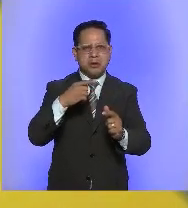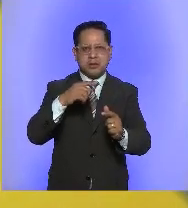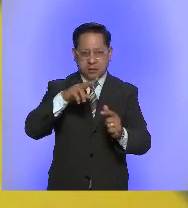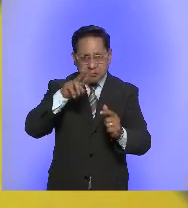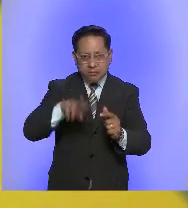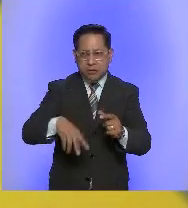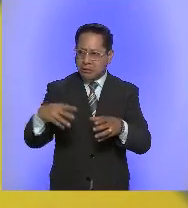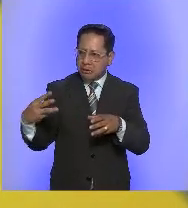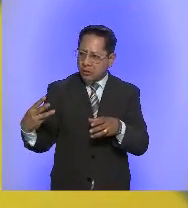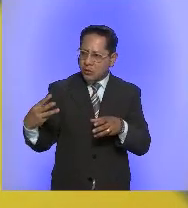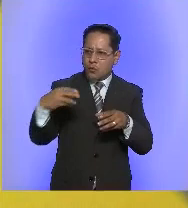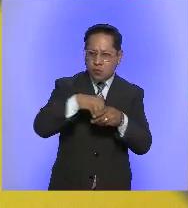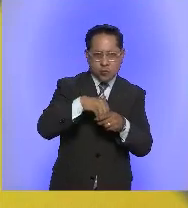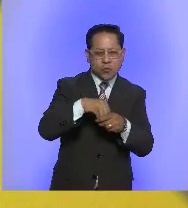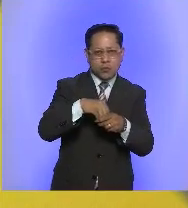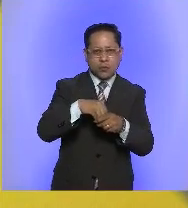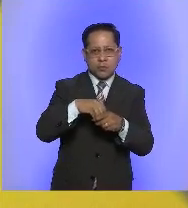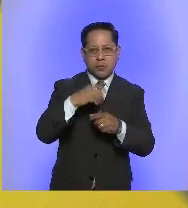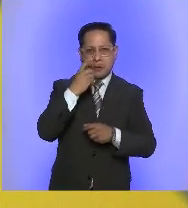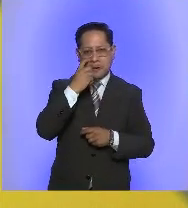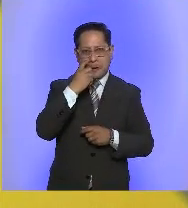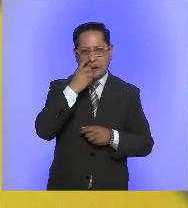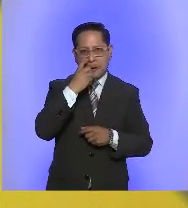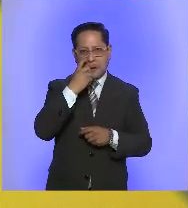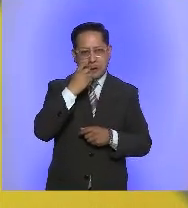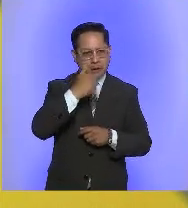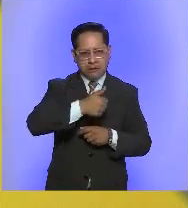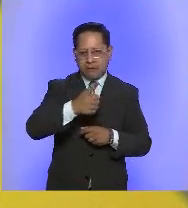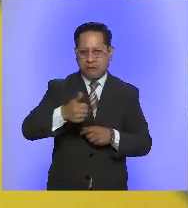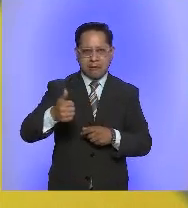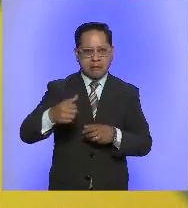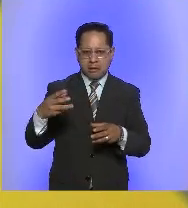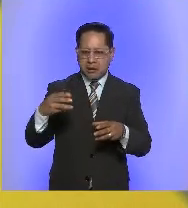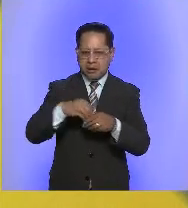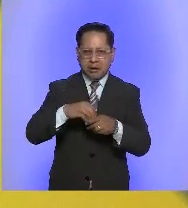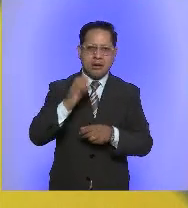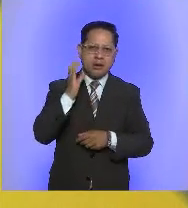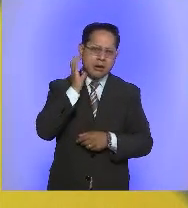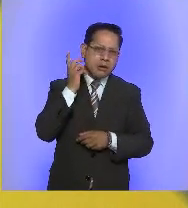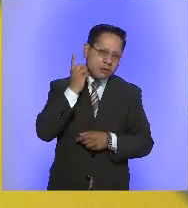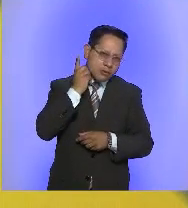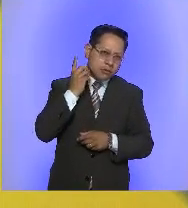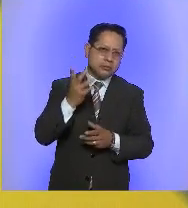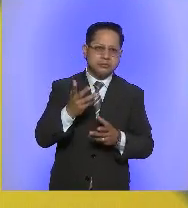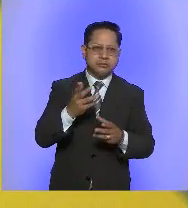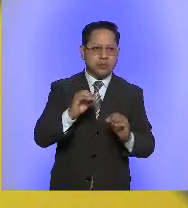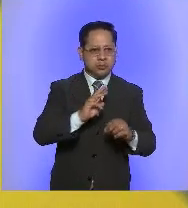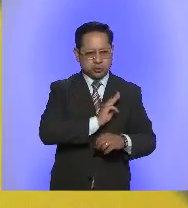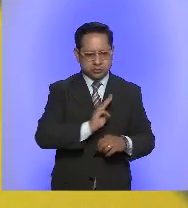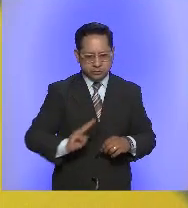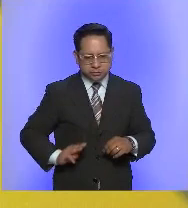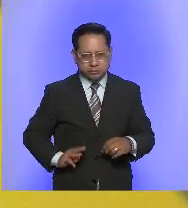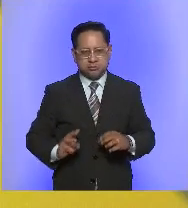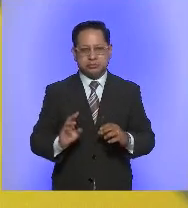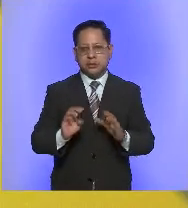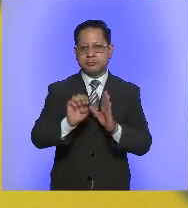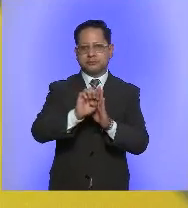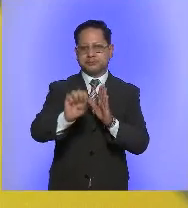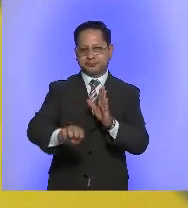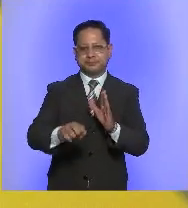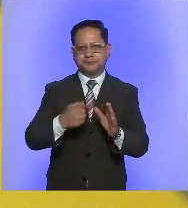representación en cada uno de la Cámara de Diputados y de los ayuntamientos. Y pongo como ejemplo, si con las acciones